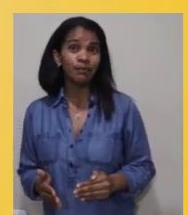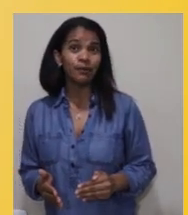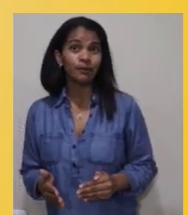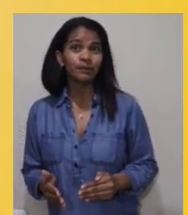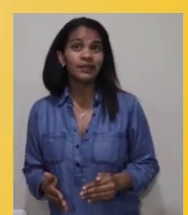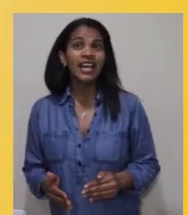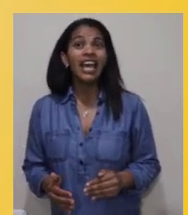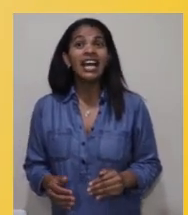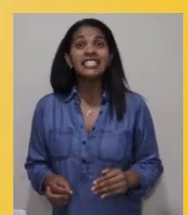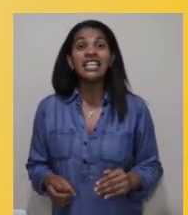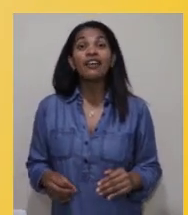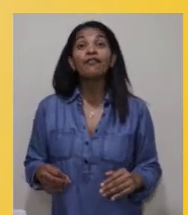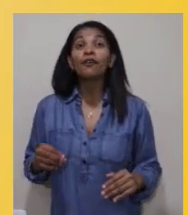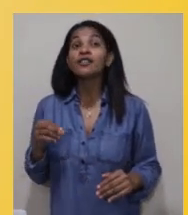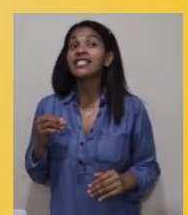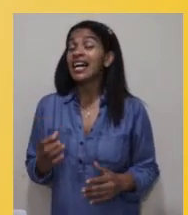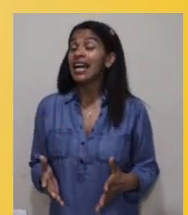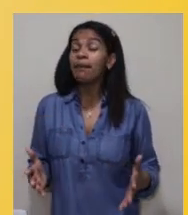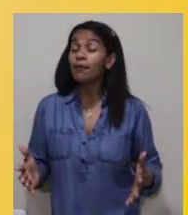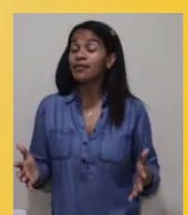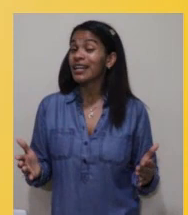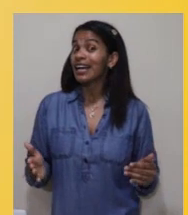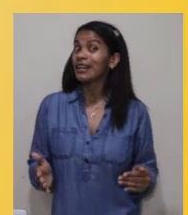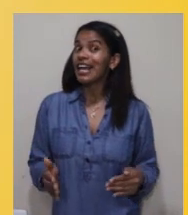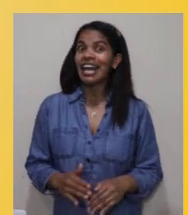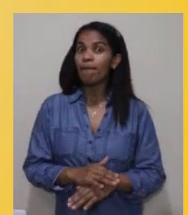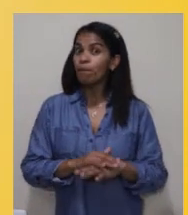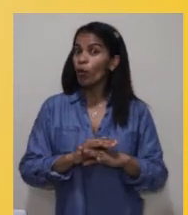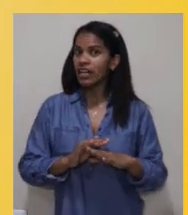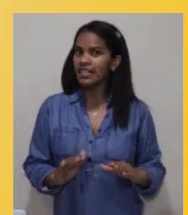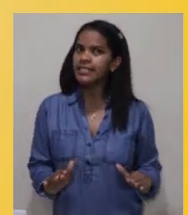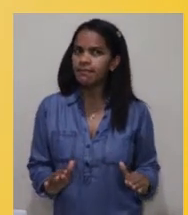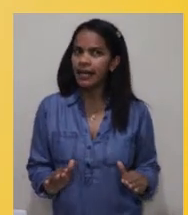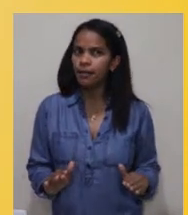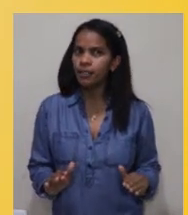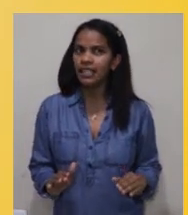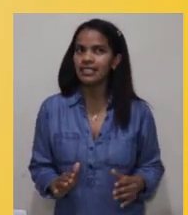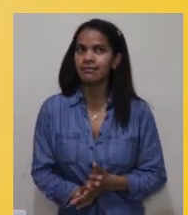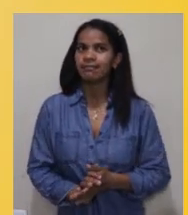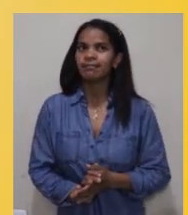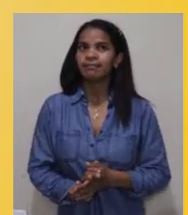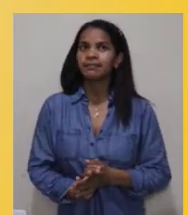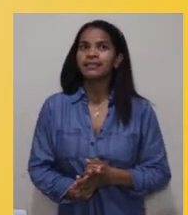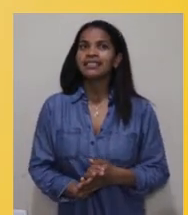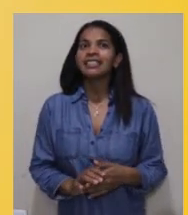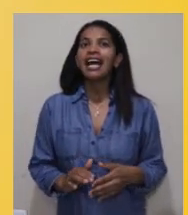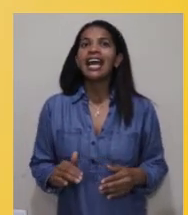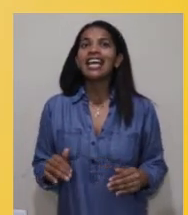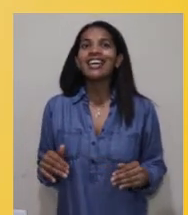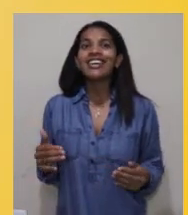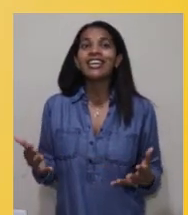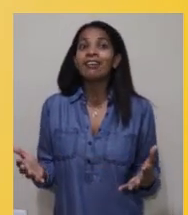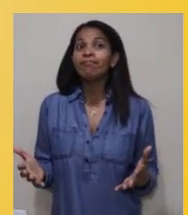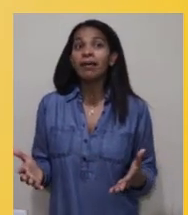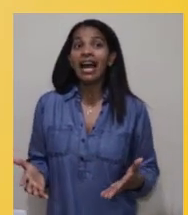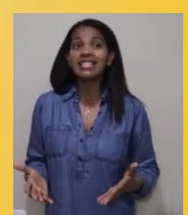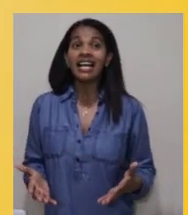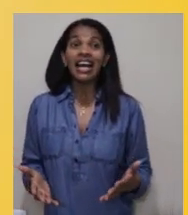a tiempo. Se esforzará por sacar buenísimas notas